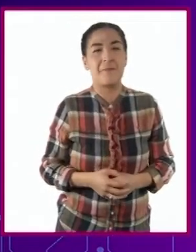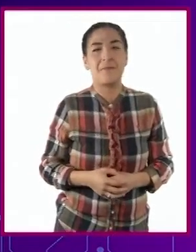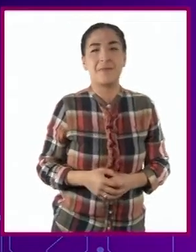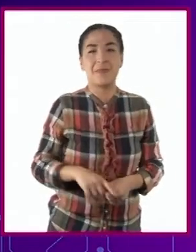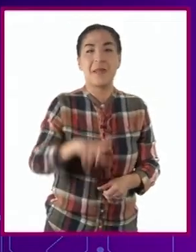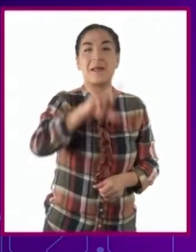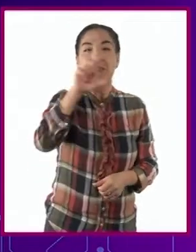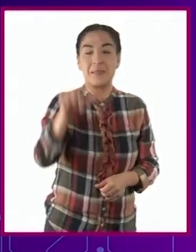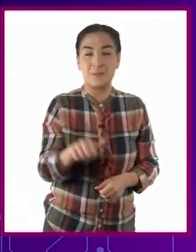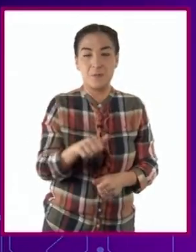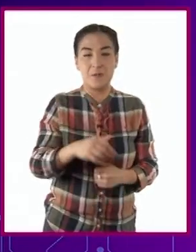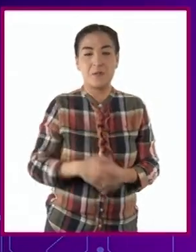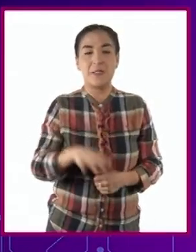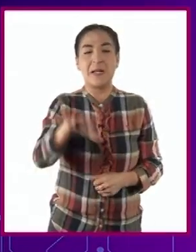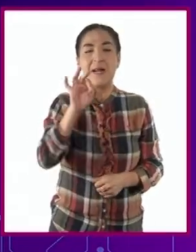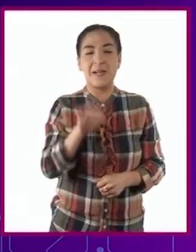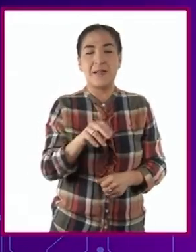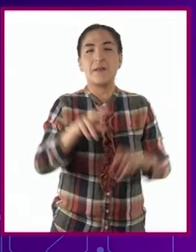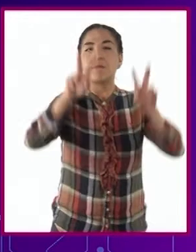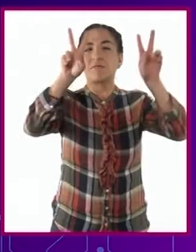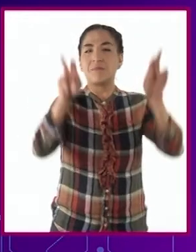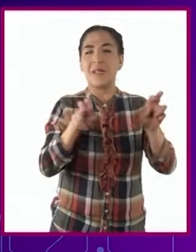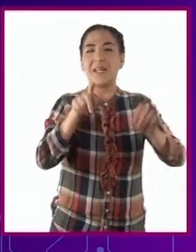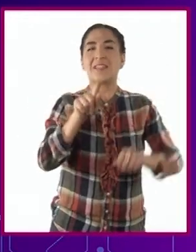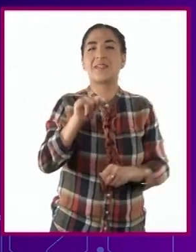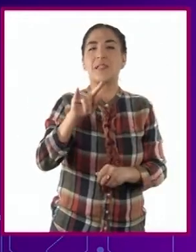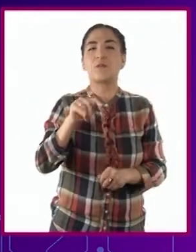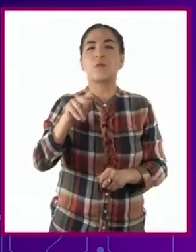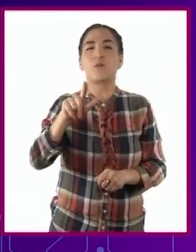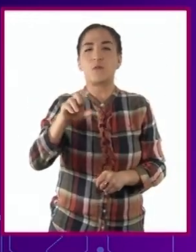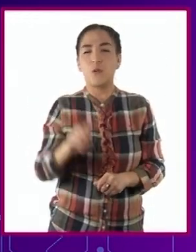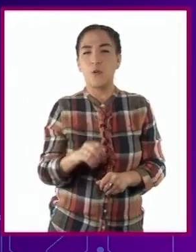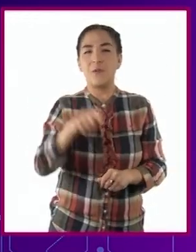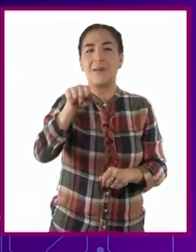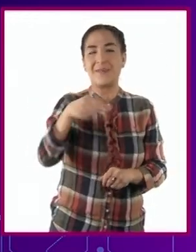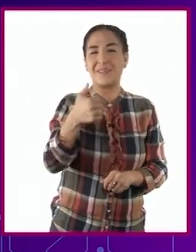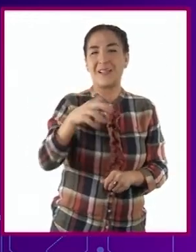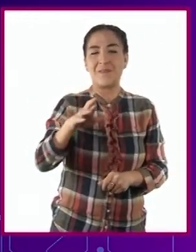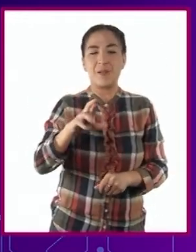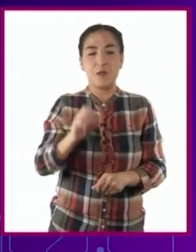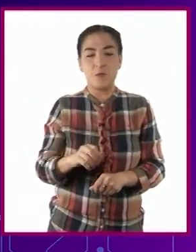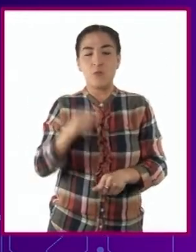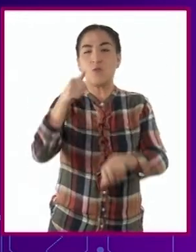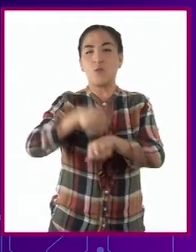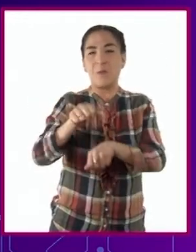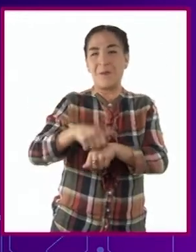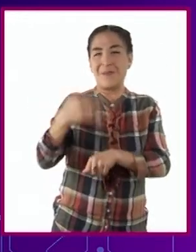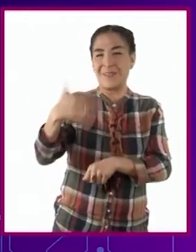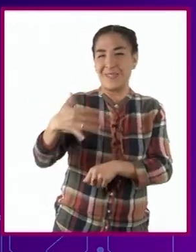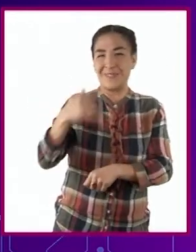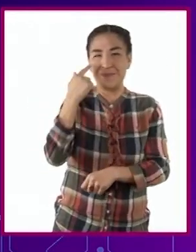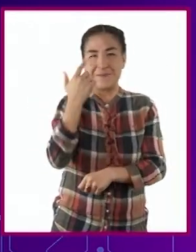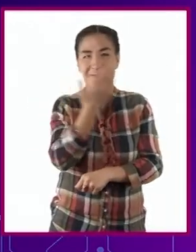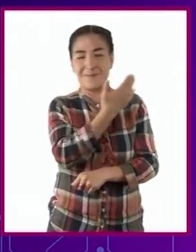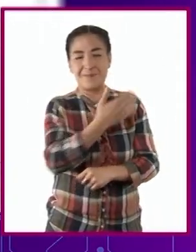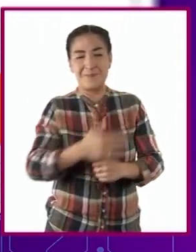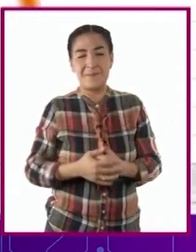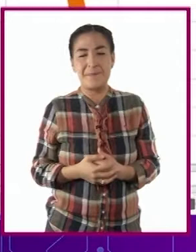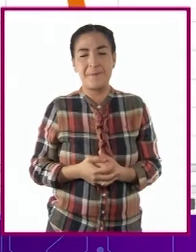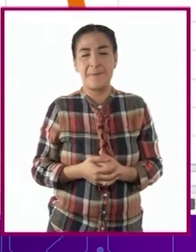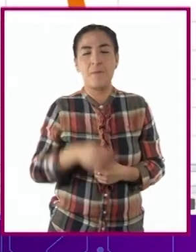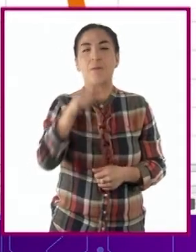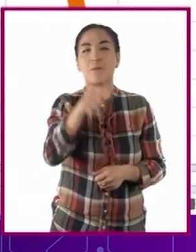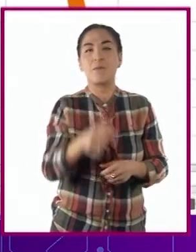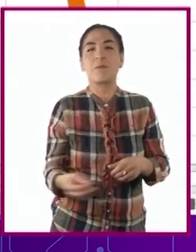Posteriormente, elegimos Título del gráfico, identificado aquí con el número 15. Esto hace que